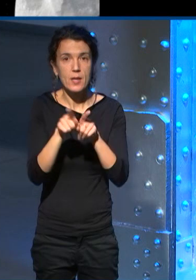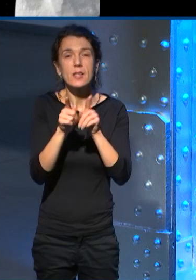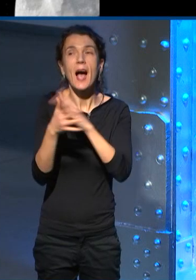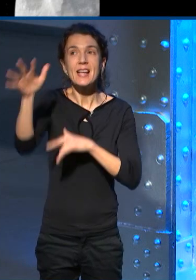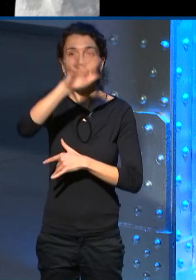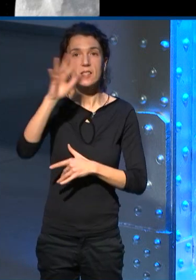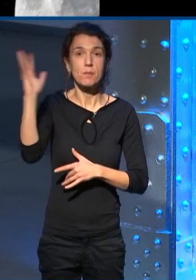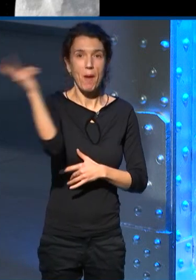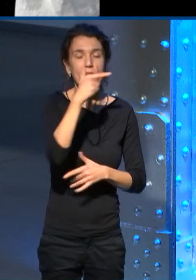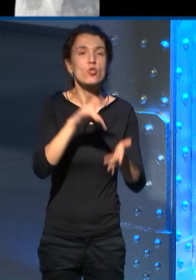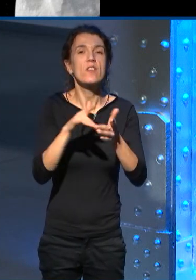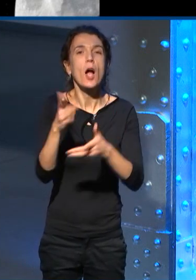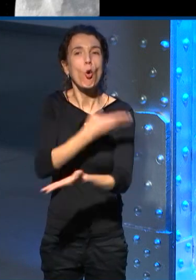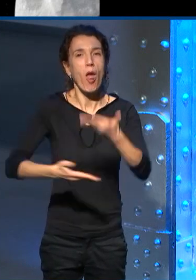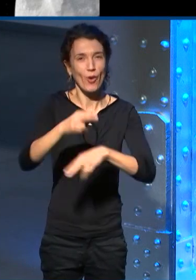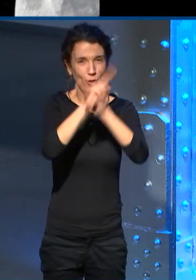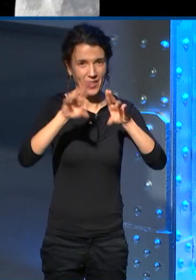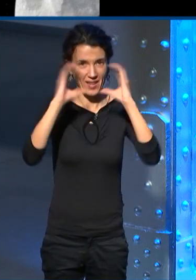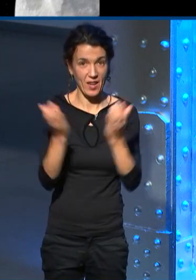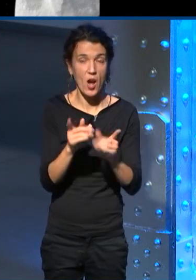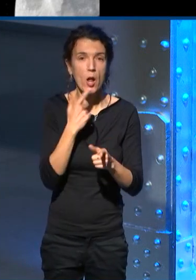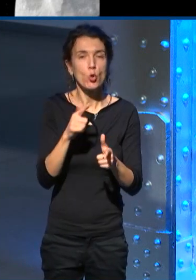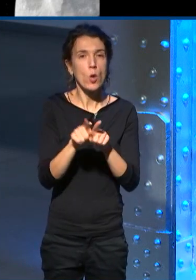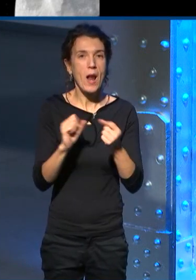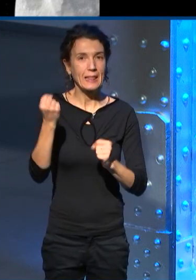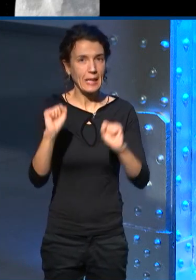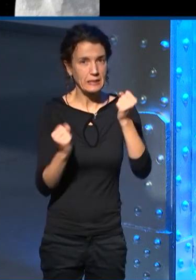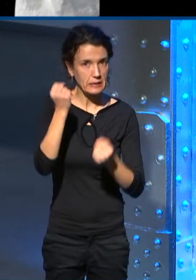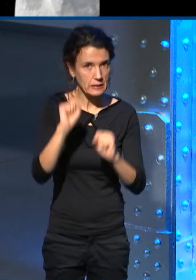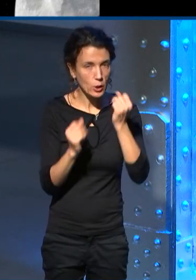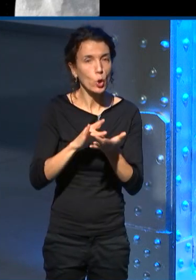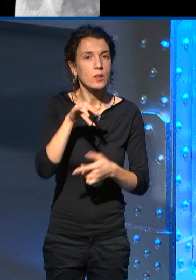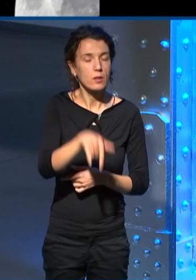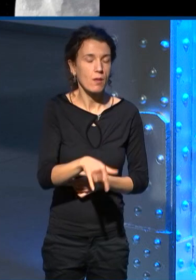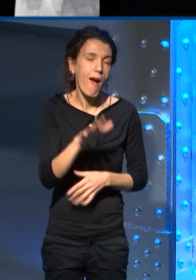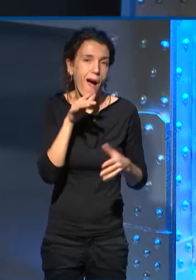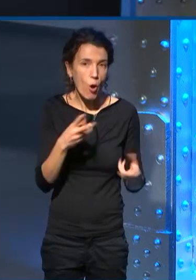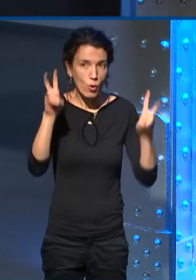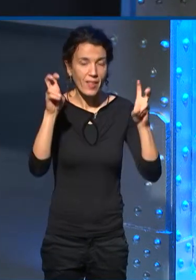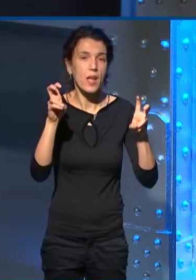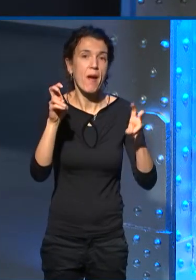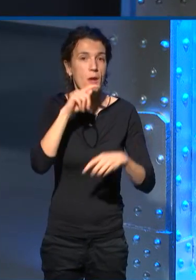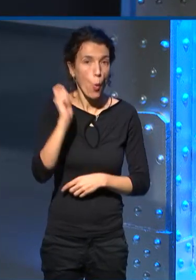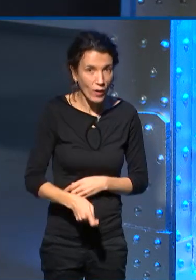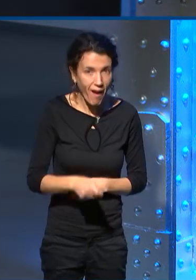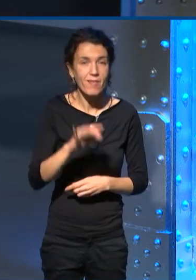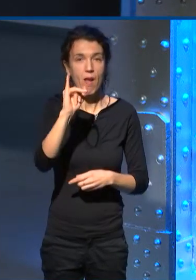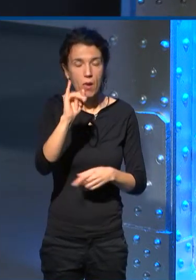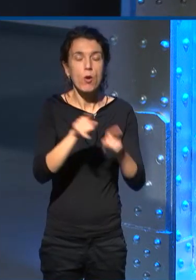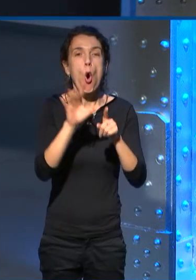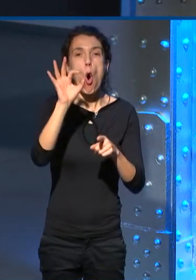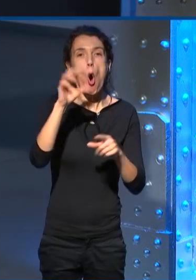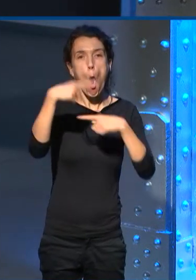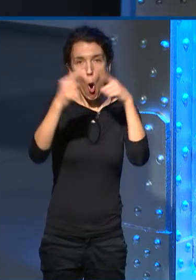internacional. Fíjense ustedes con toda la tensión que hay ahora mismo, todo el tema de Ucrania, todo el tema de la